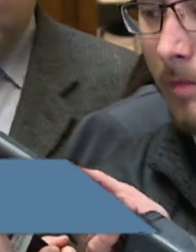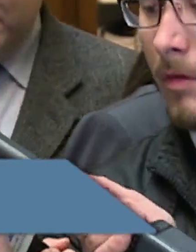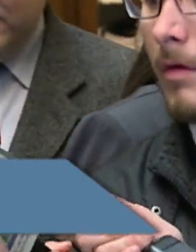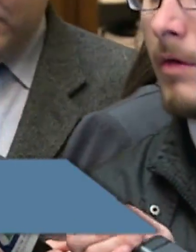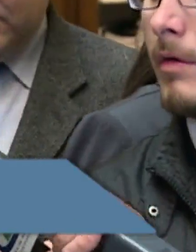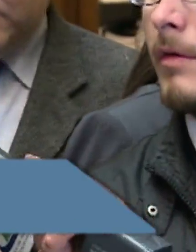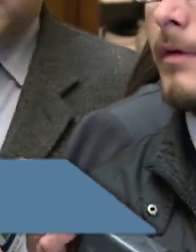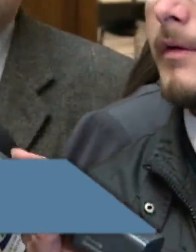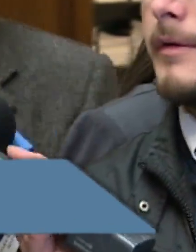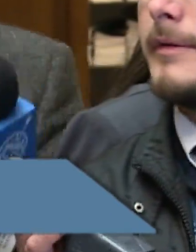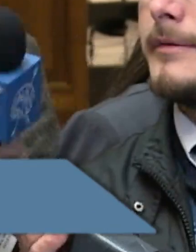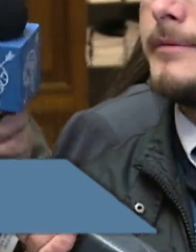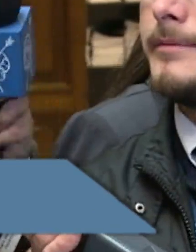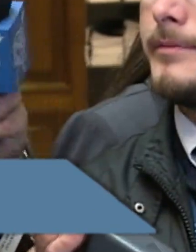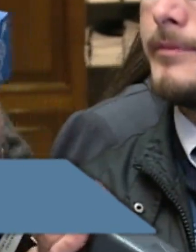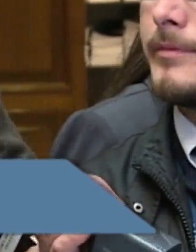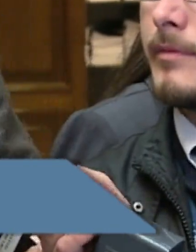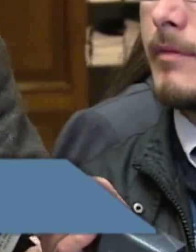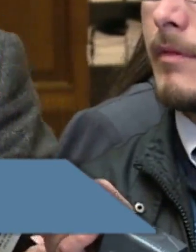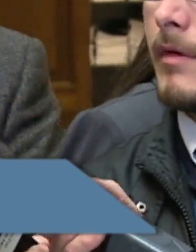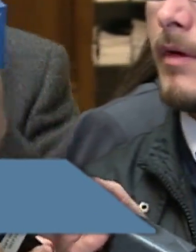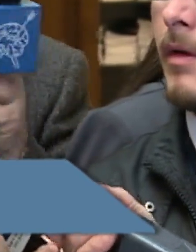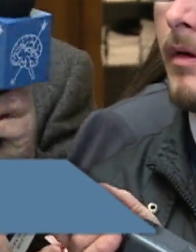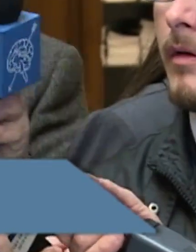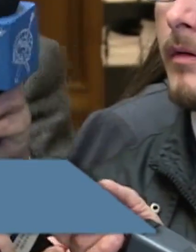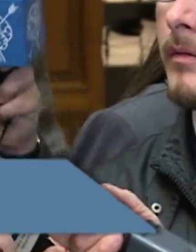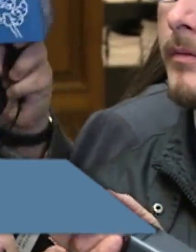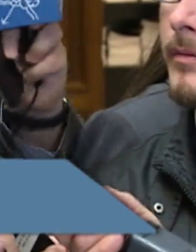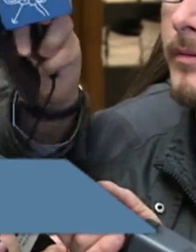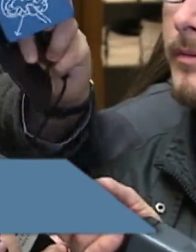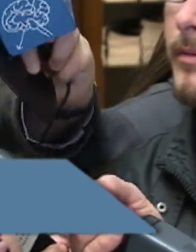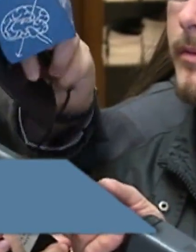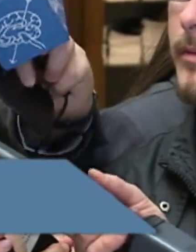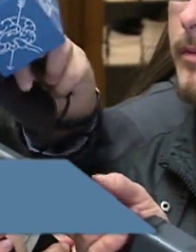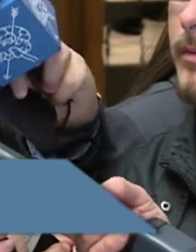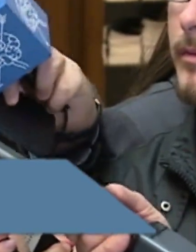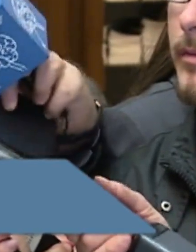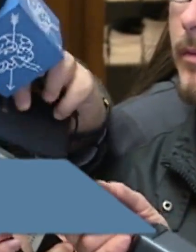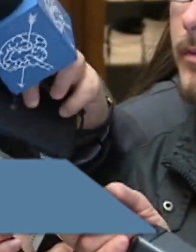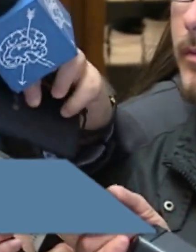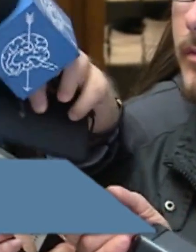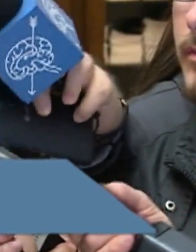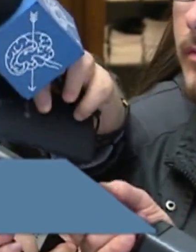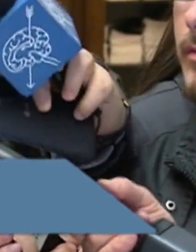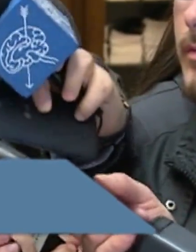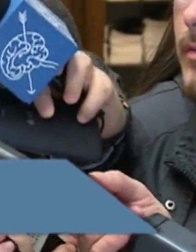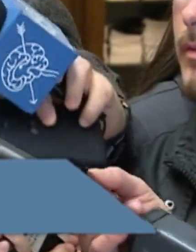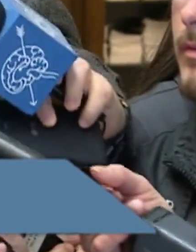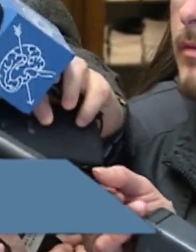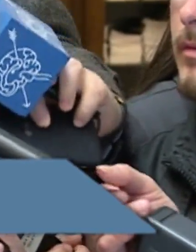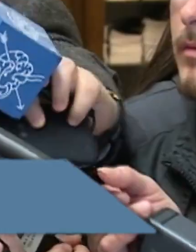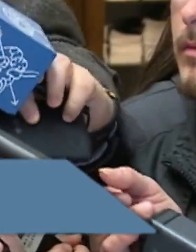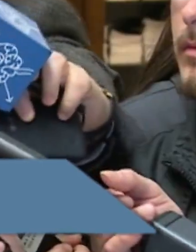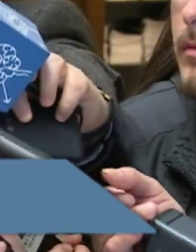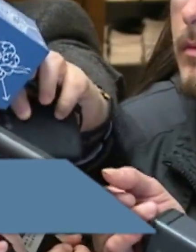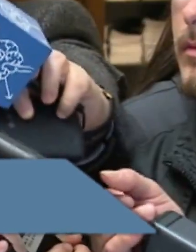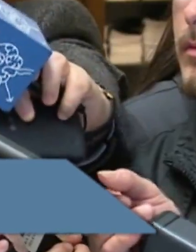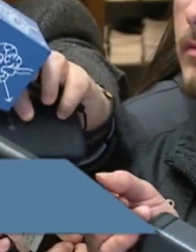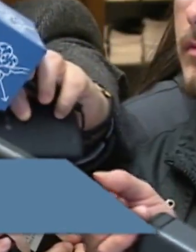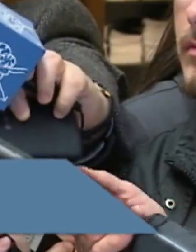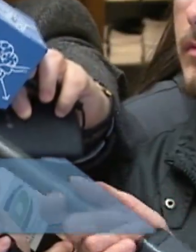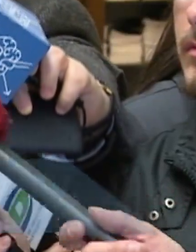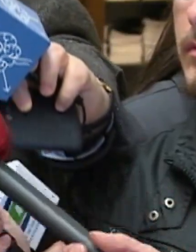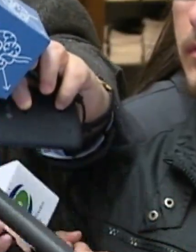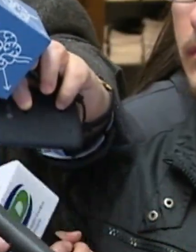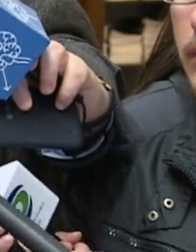el redondeo va a partir cuando este proyecto entre en vigencia vamos a tener sin duda la posibilidad de usar pesos y